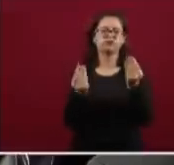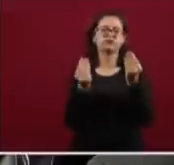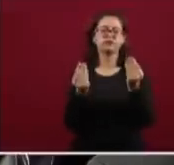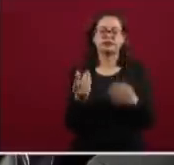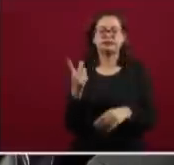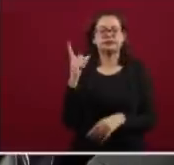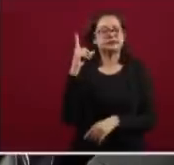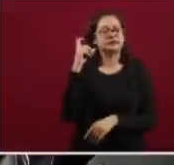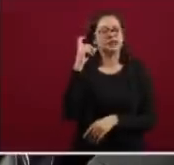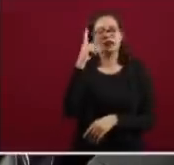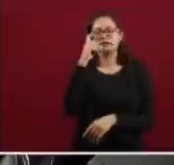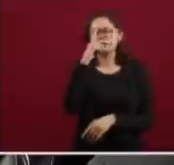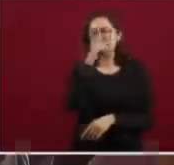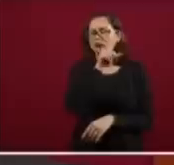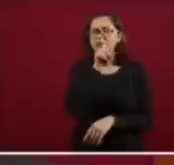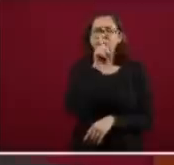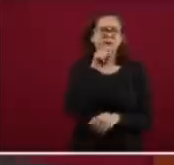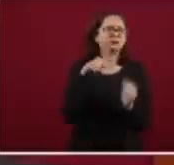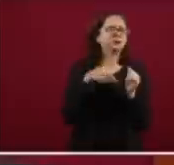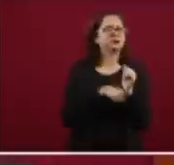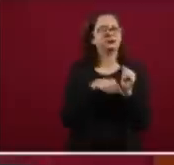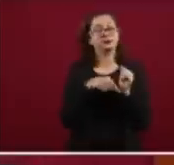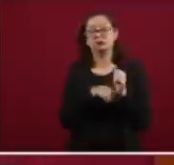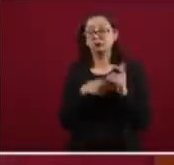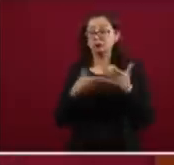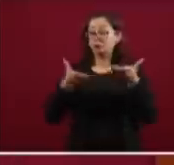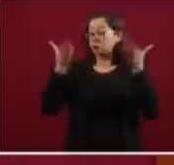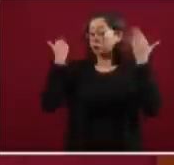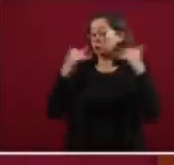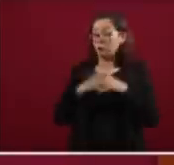este que no se sepa